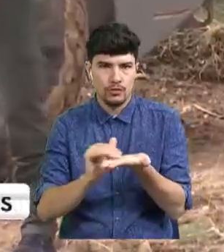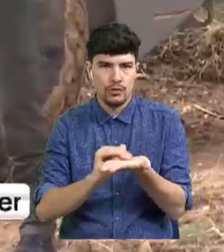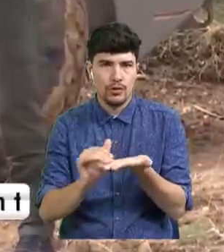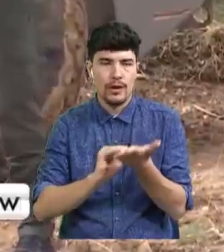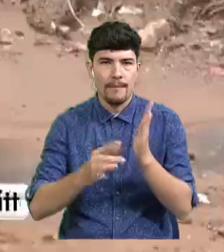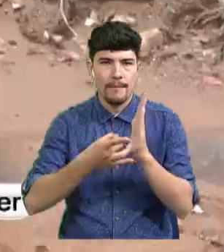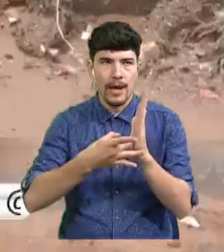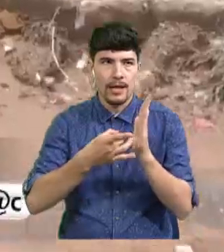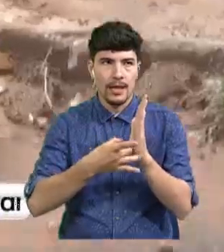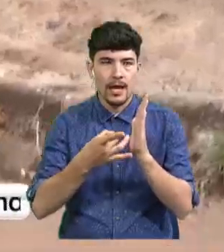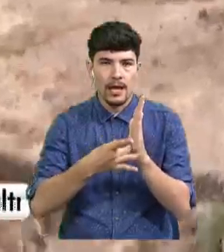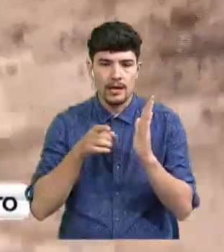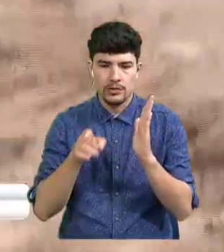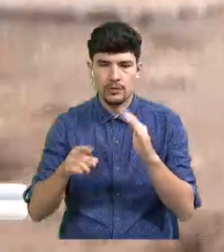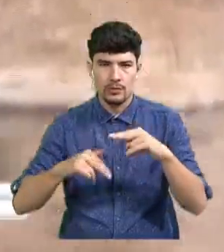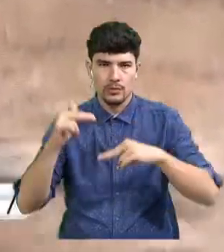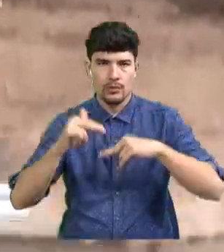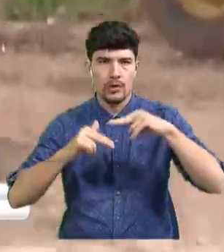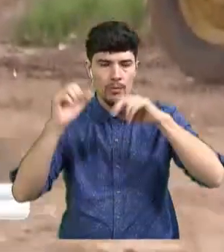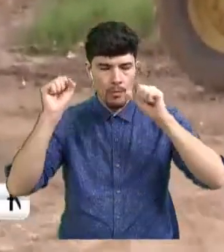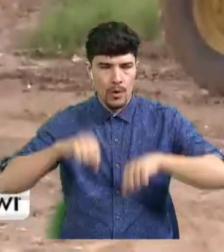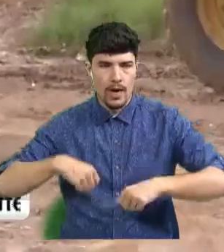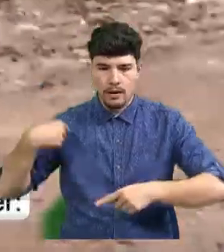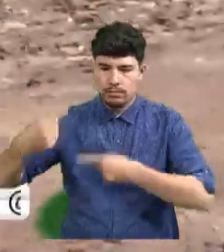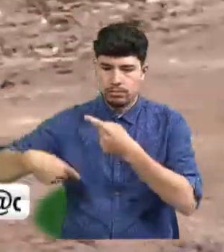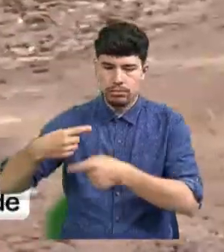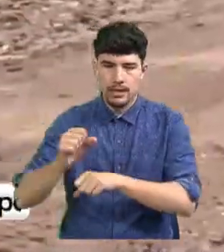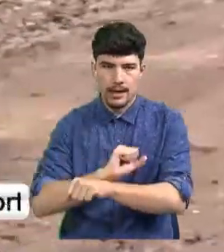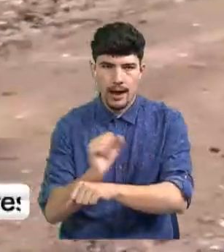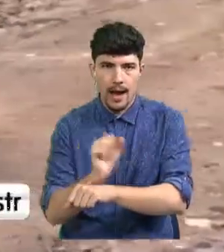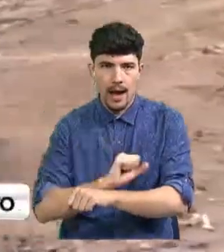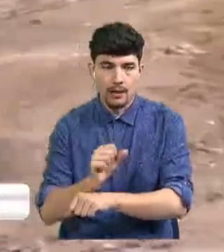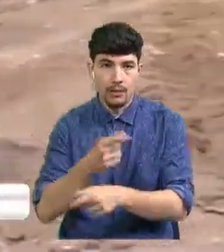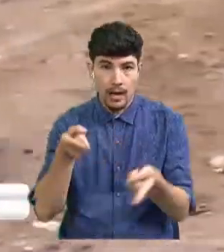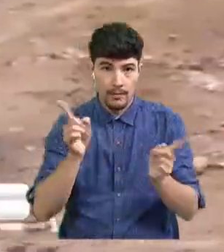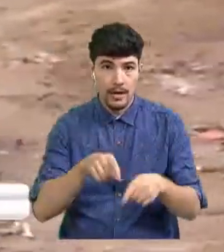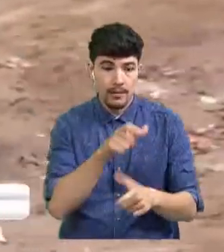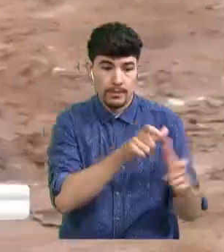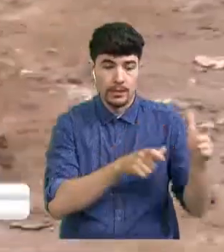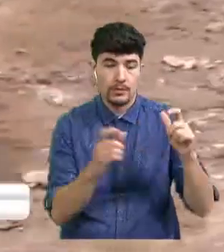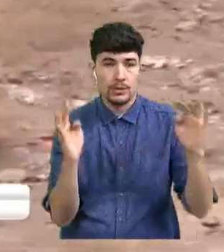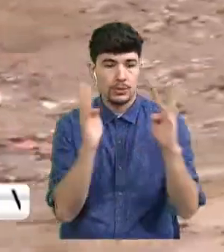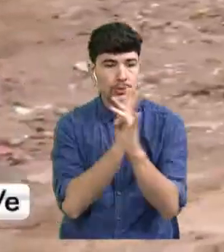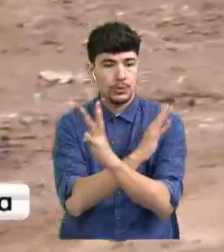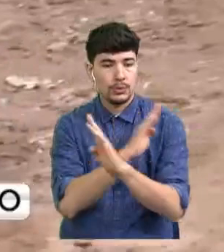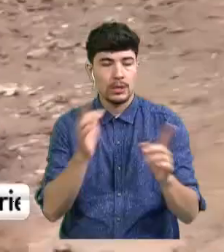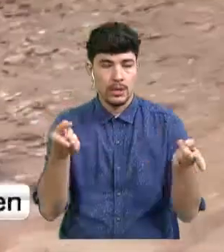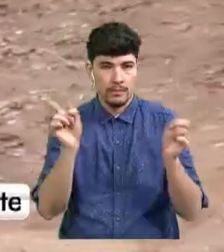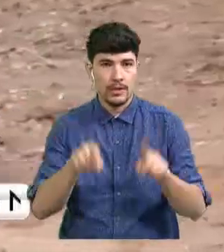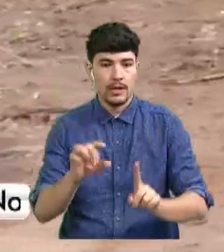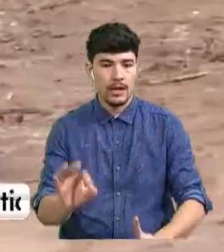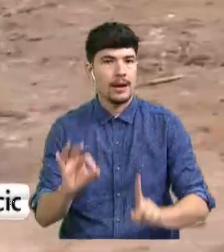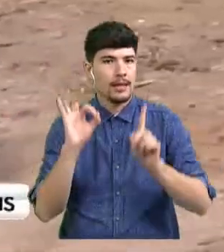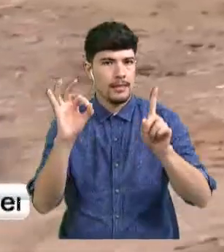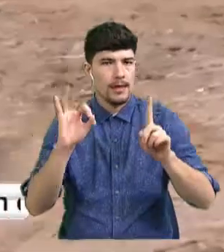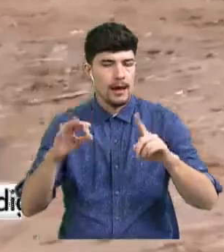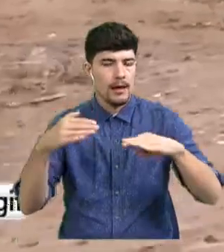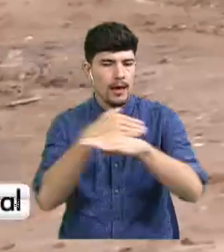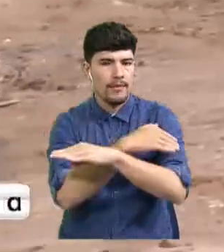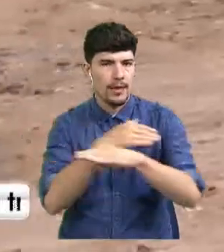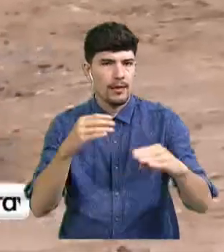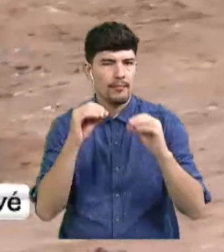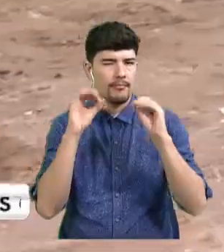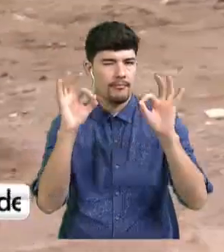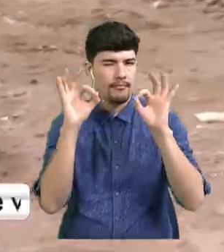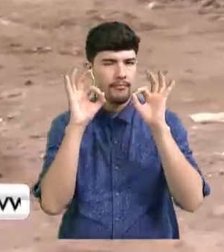pueda permitir la movilidad y que permita el rodamiento, no solamente peatonal, sino que permita la garantía de tener una vía para